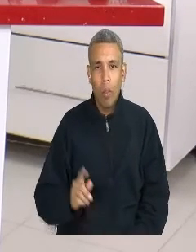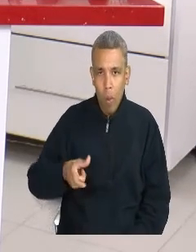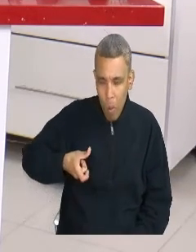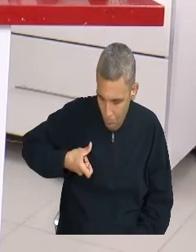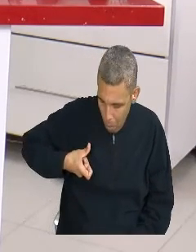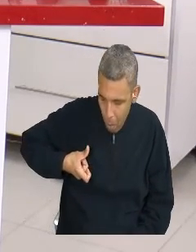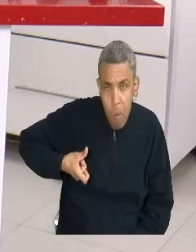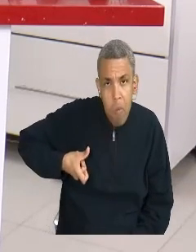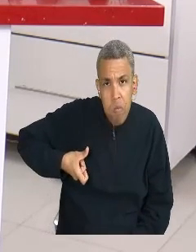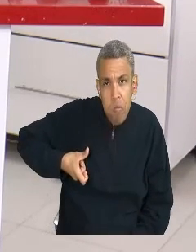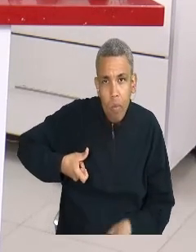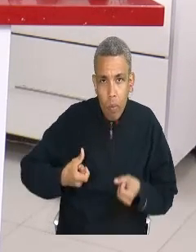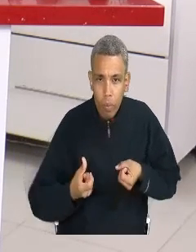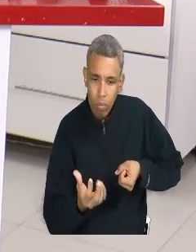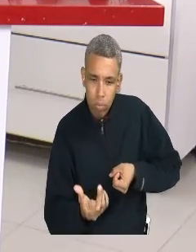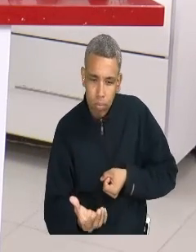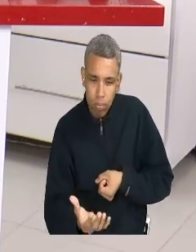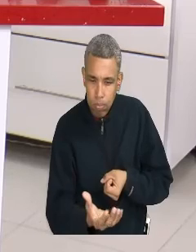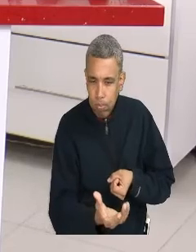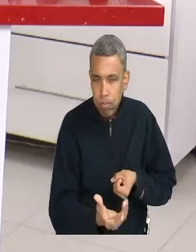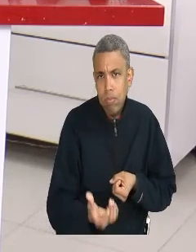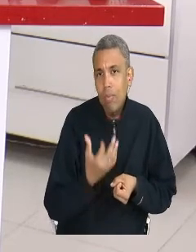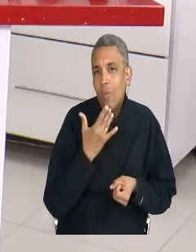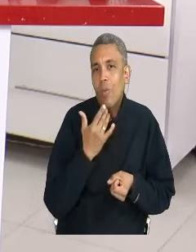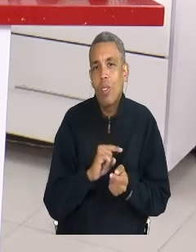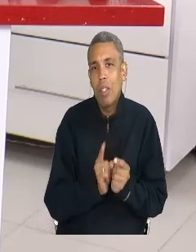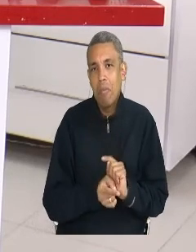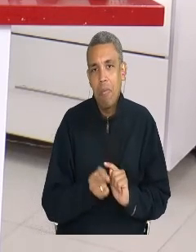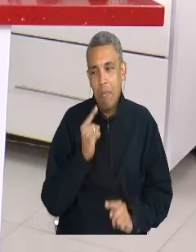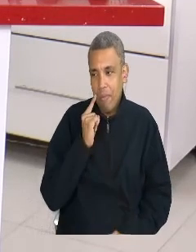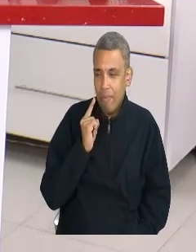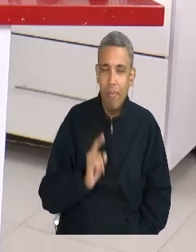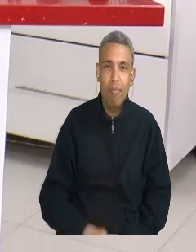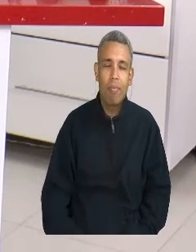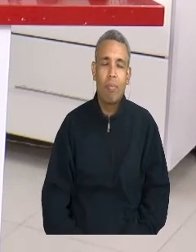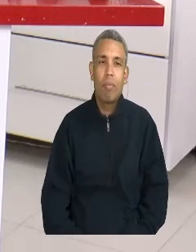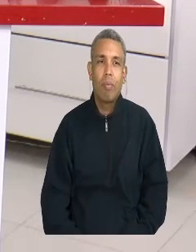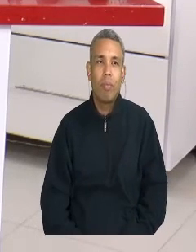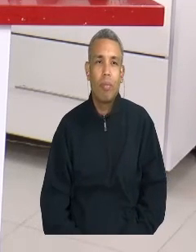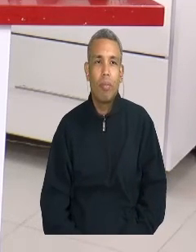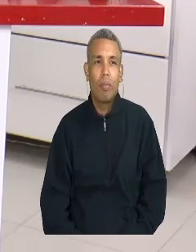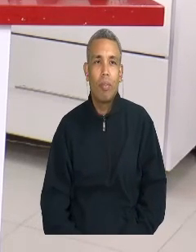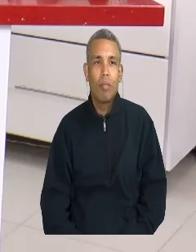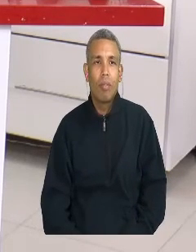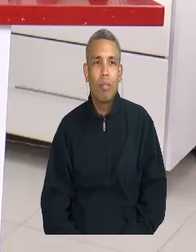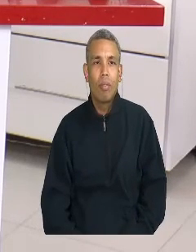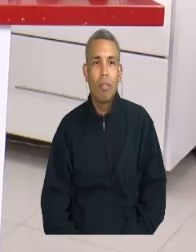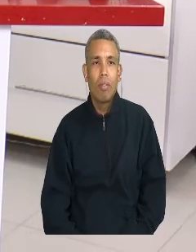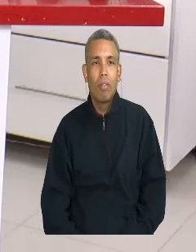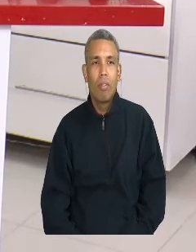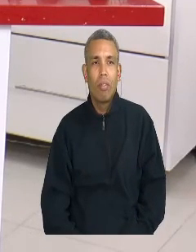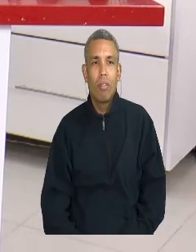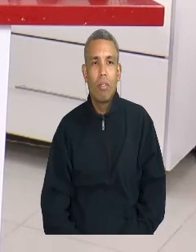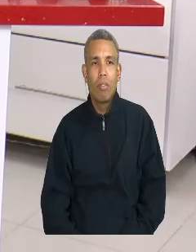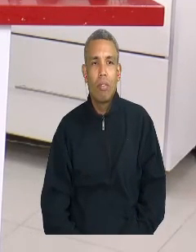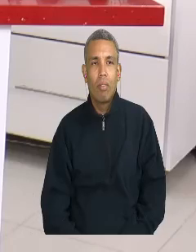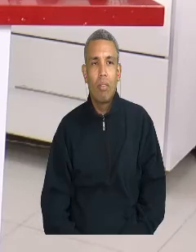deseada. Entonces, vamos a saltearlo otro poquito. Ya como tenemos la